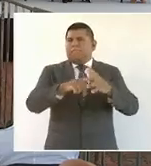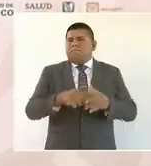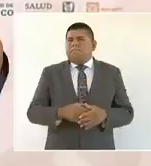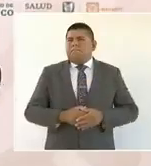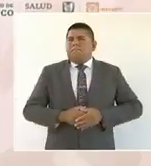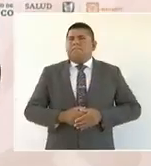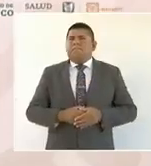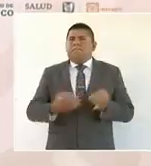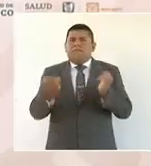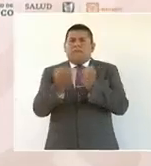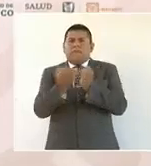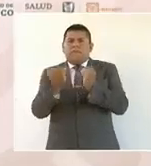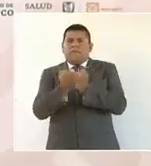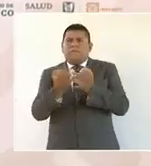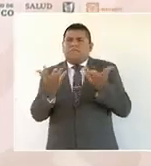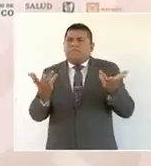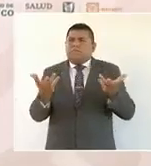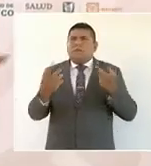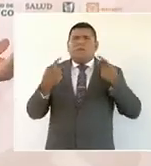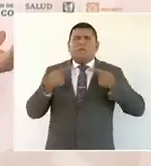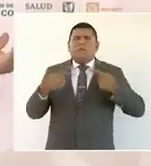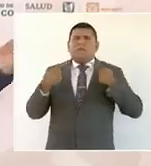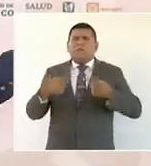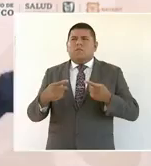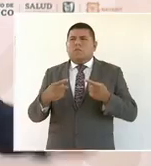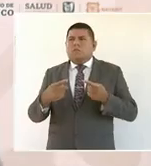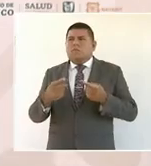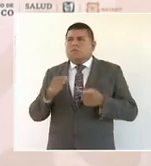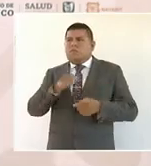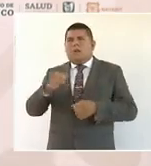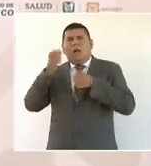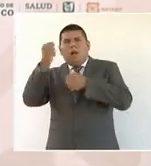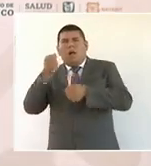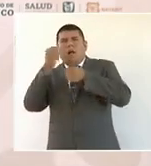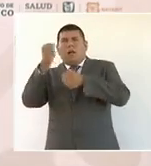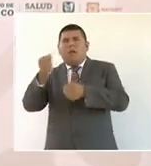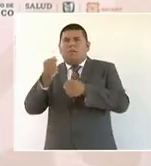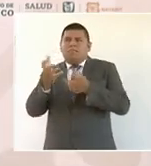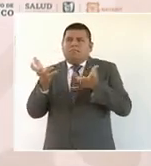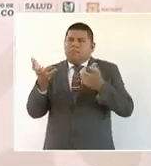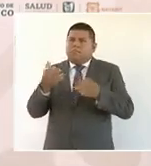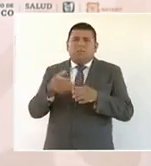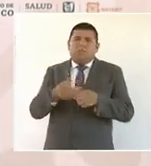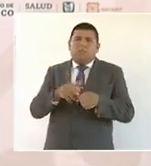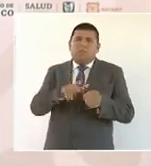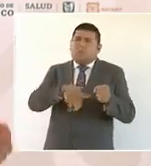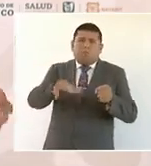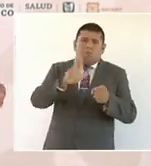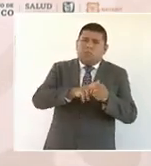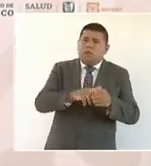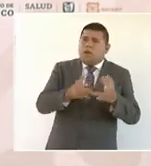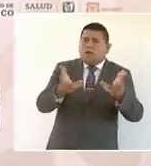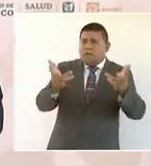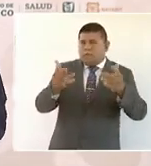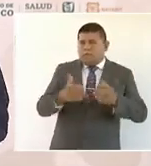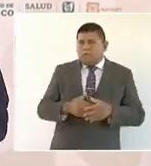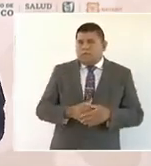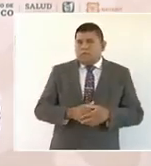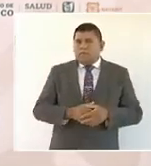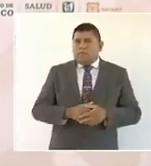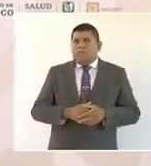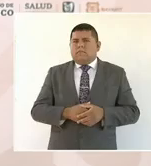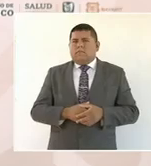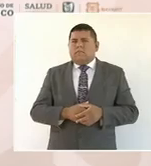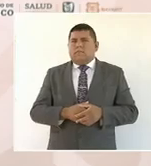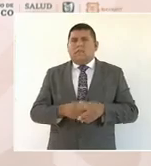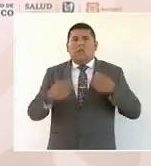con protestas, porque esto es natural. La democracia tiene que garantizar